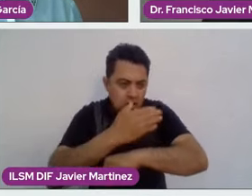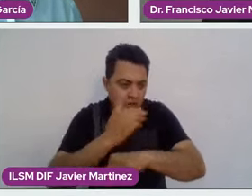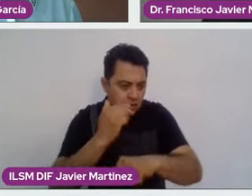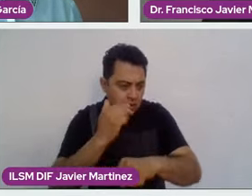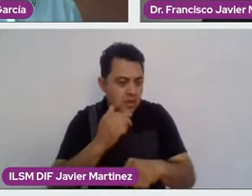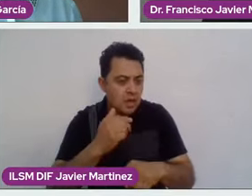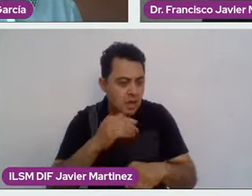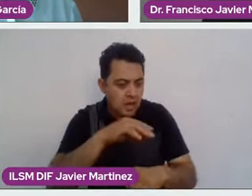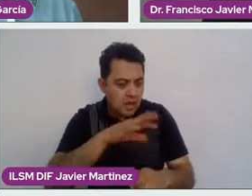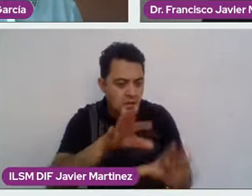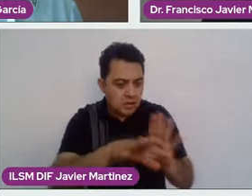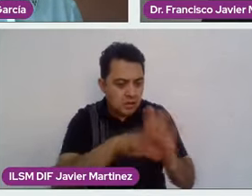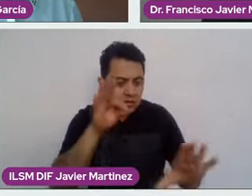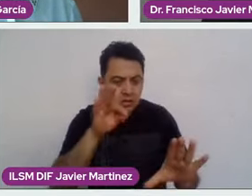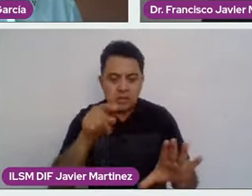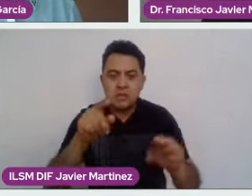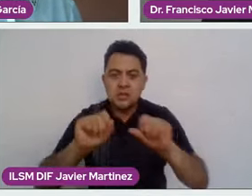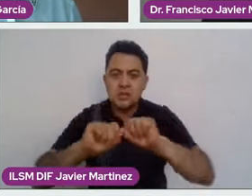presentación.